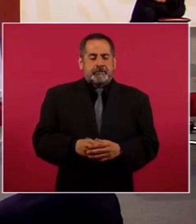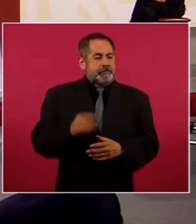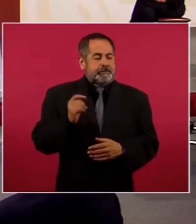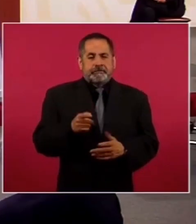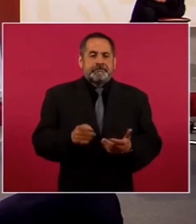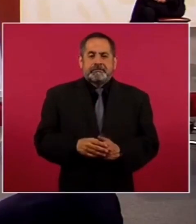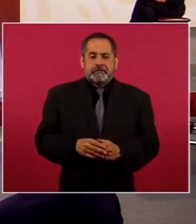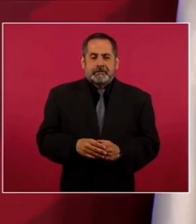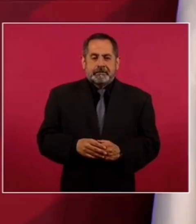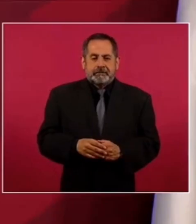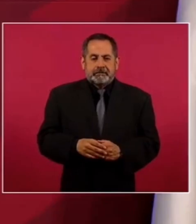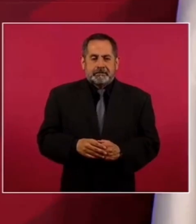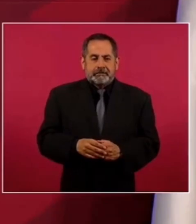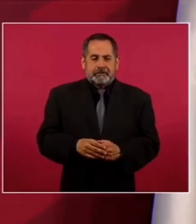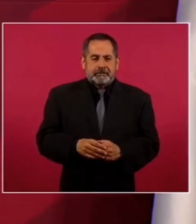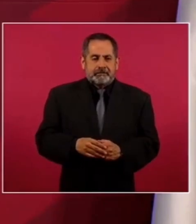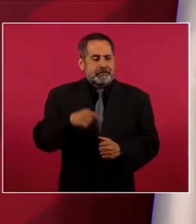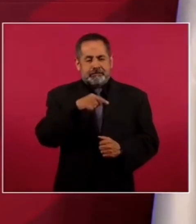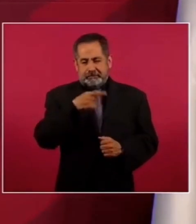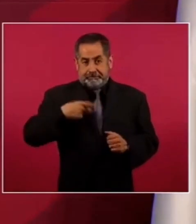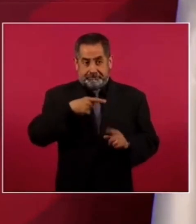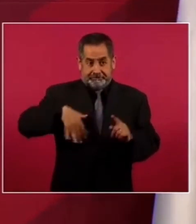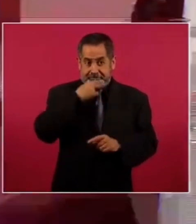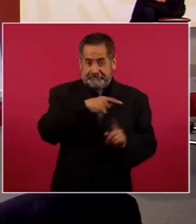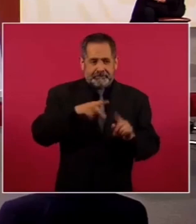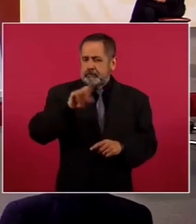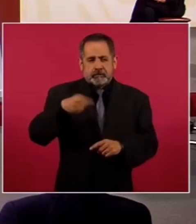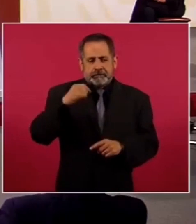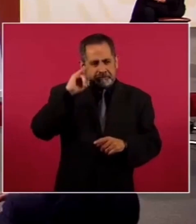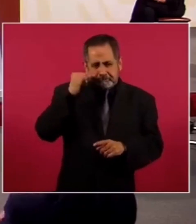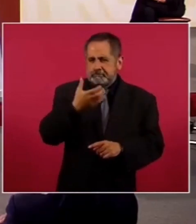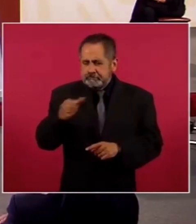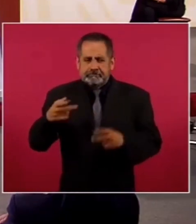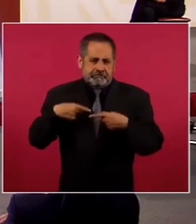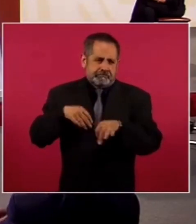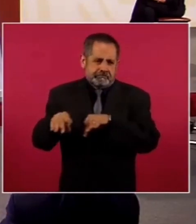de pues un campesino, de un obrero, de